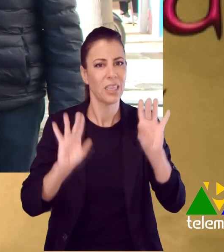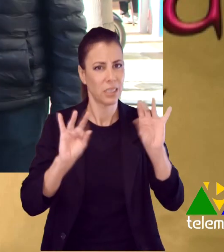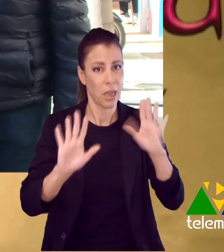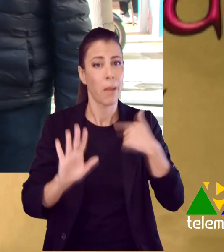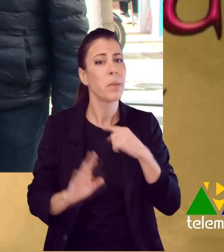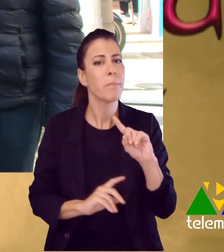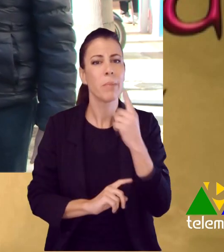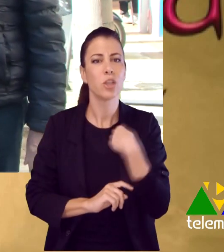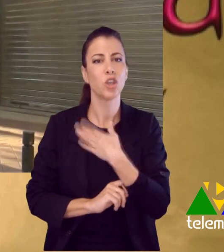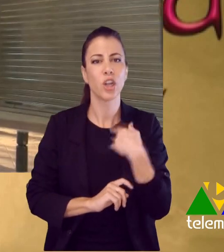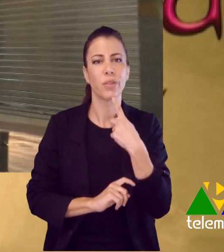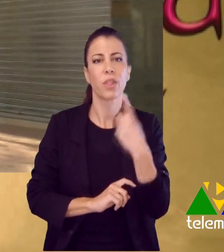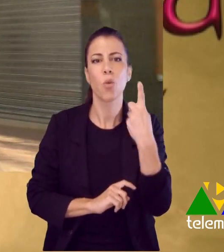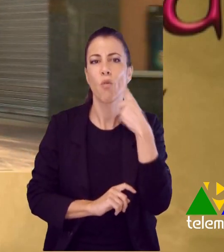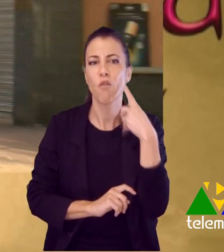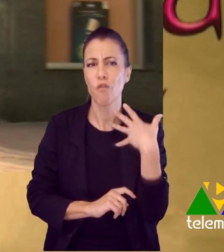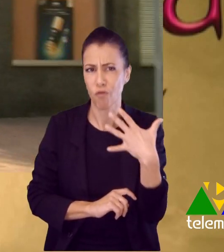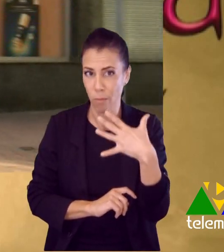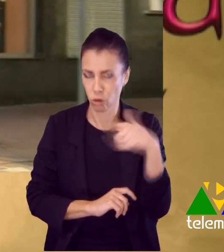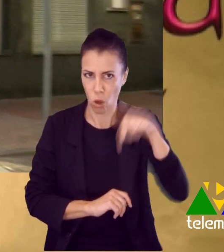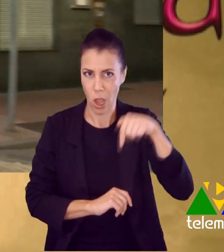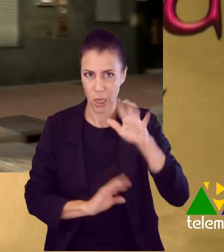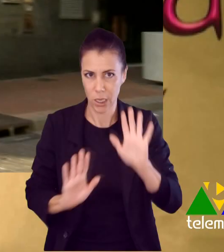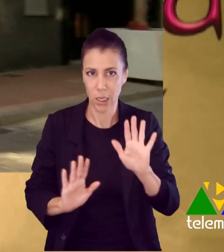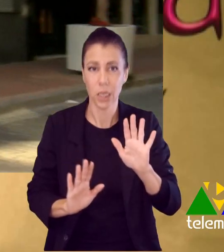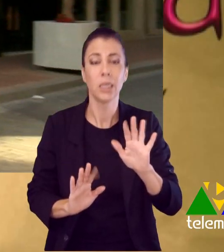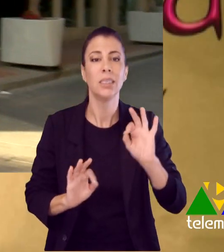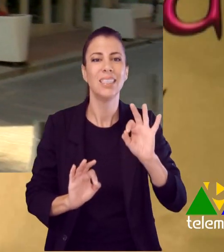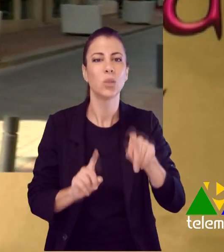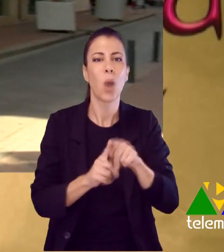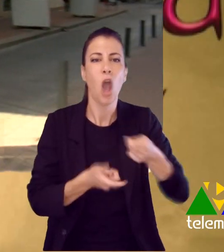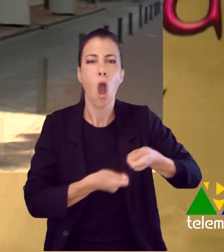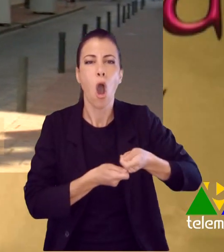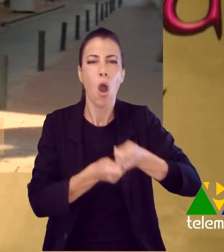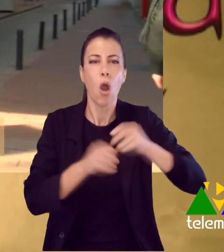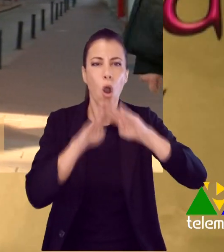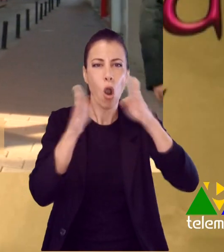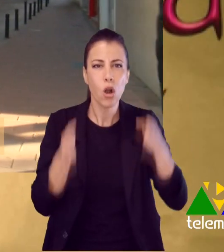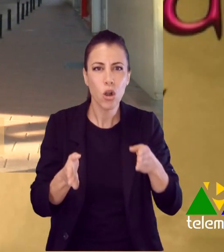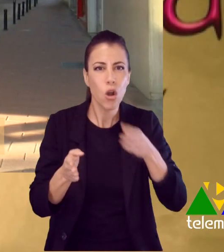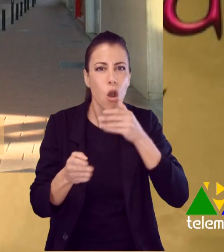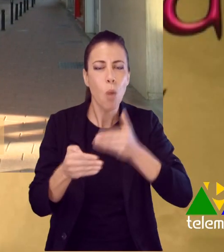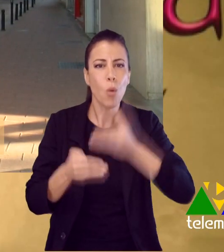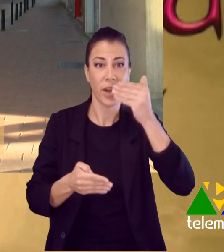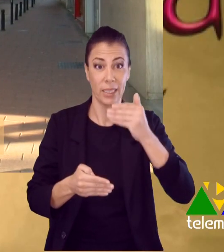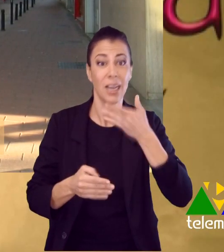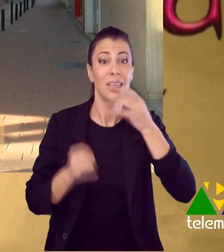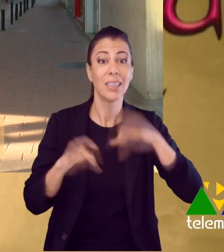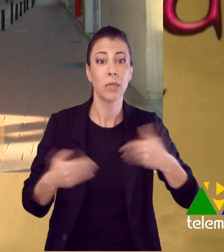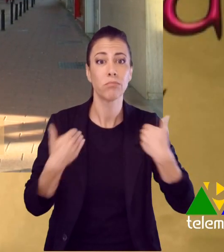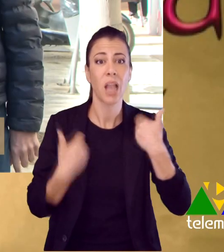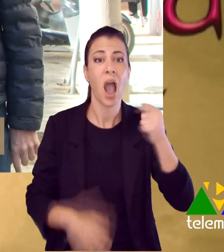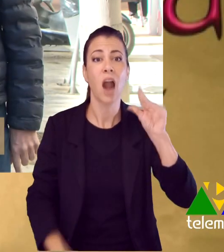citar un horno famoso que hubo aquí, el horno de la muralla, que fue de Alonso de Contreras y que